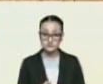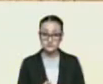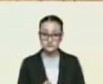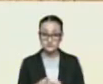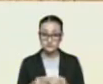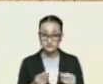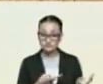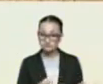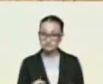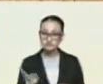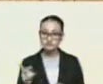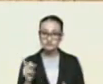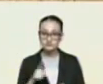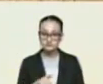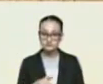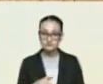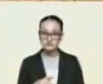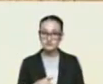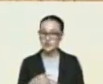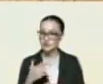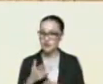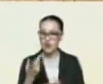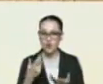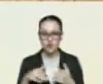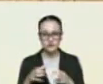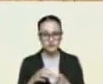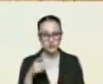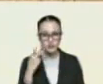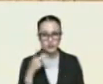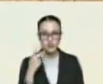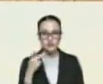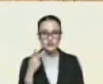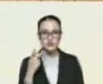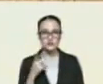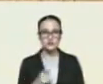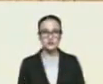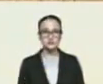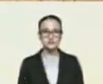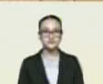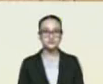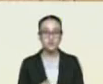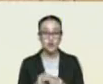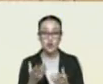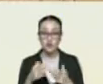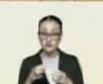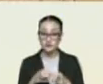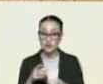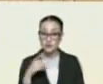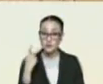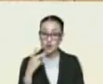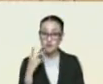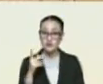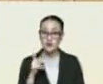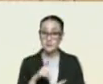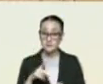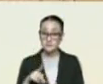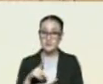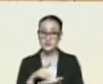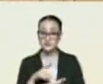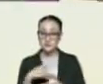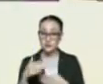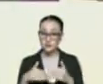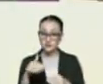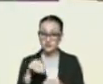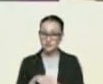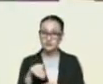invitado para que estén allí, más allá de las organizaciones políticas, que por supuesto todas las organizaciones políticas participando en el